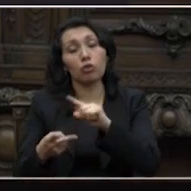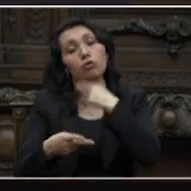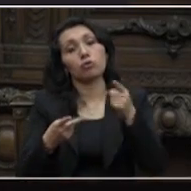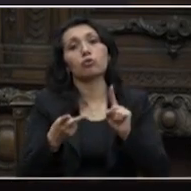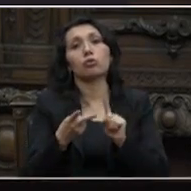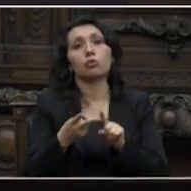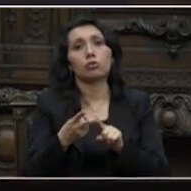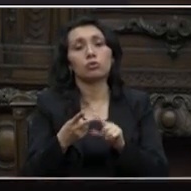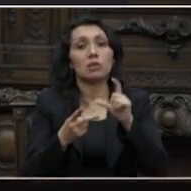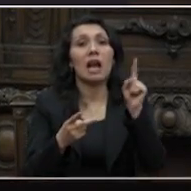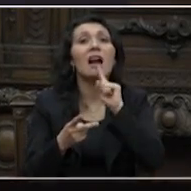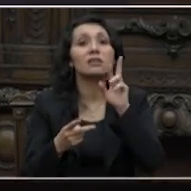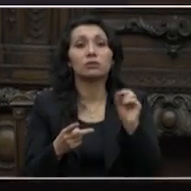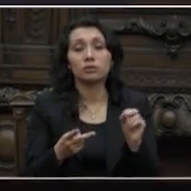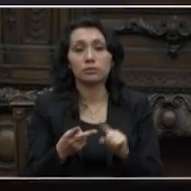de Rosendo Cantú.